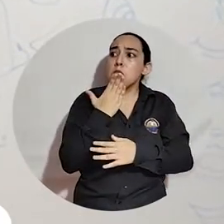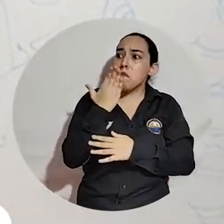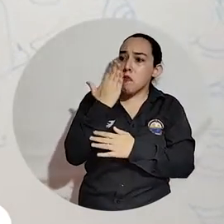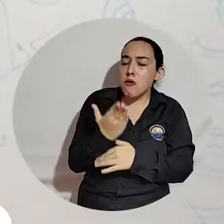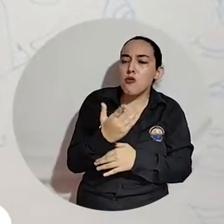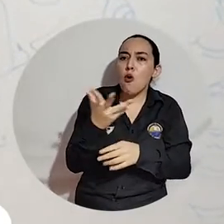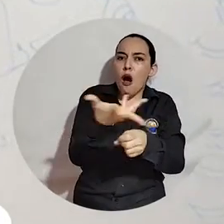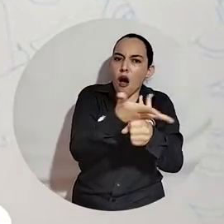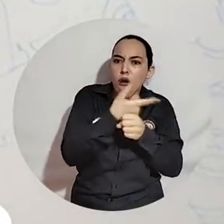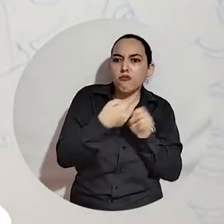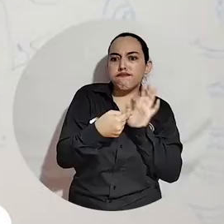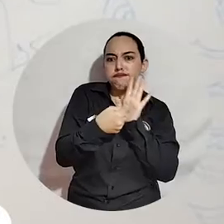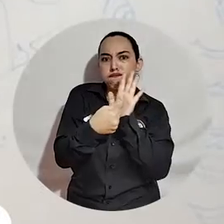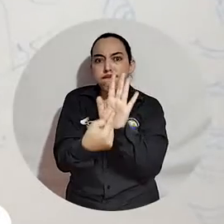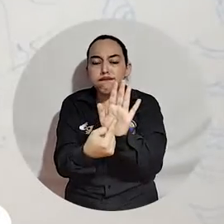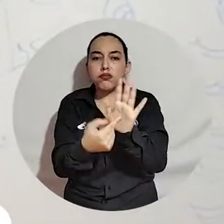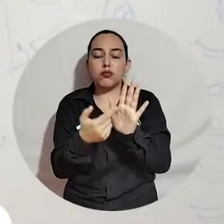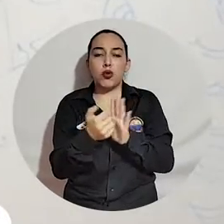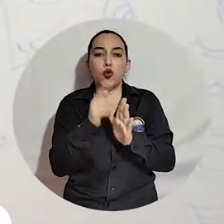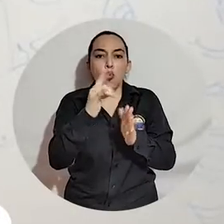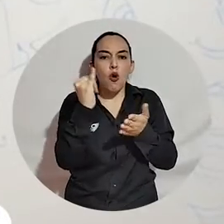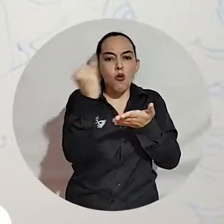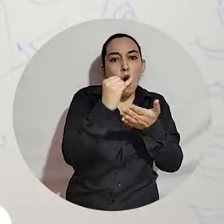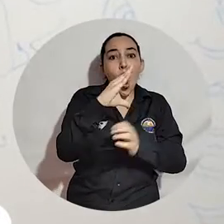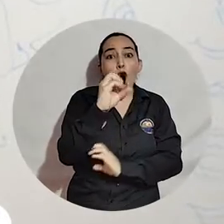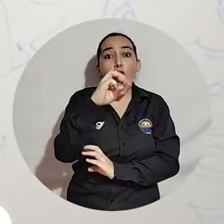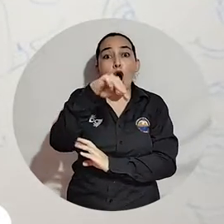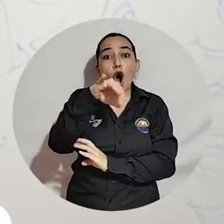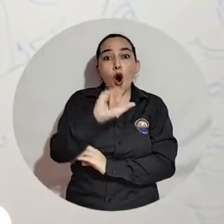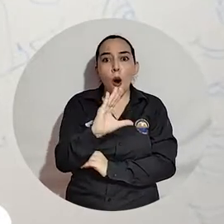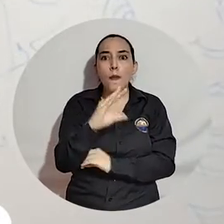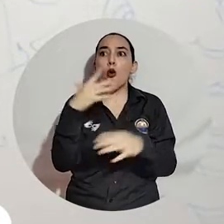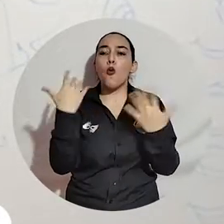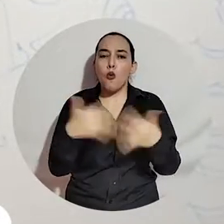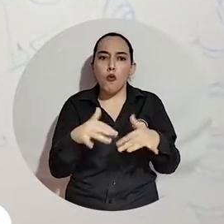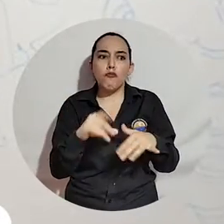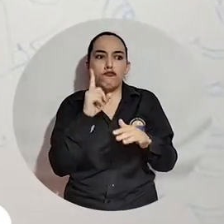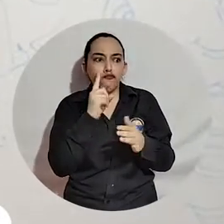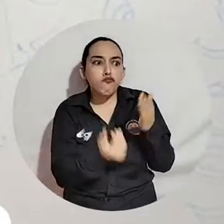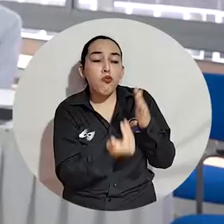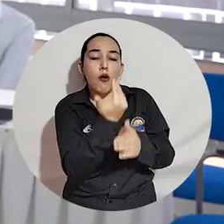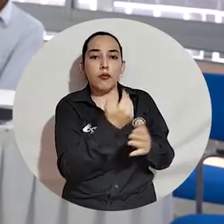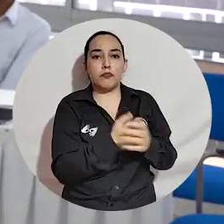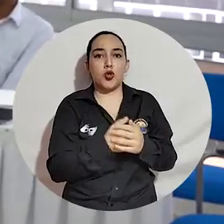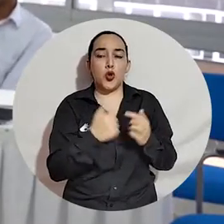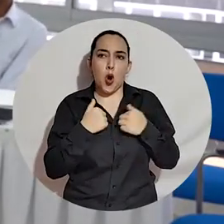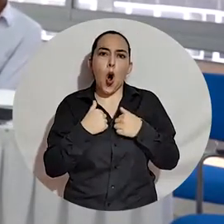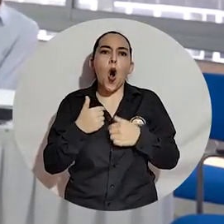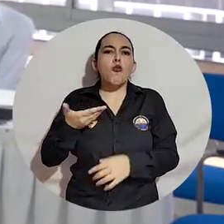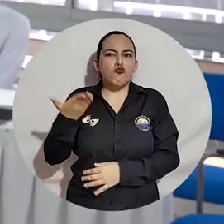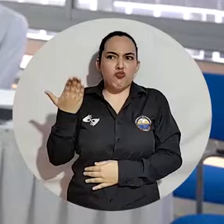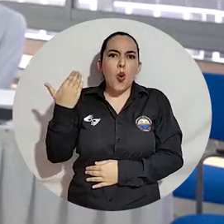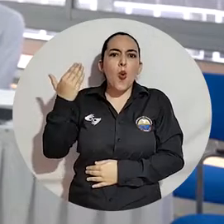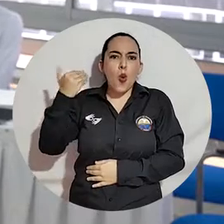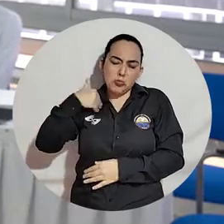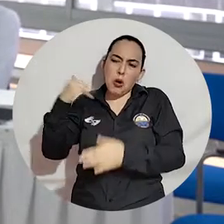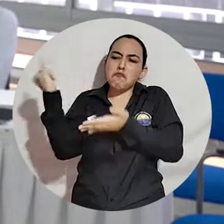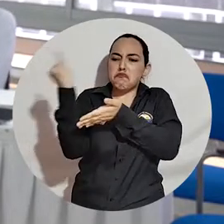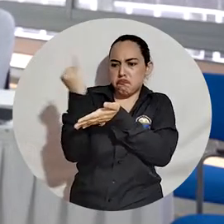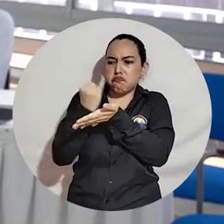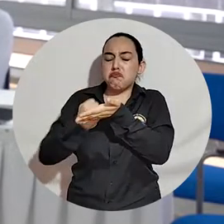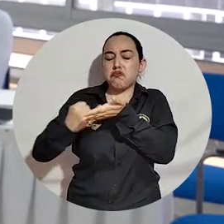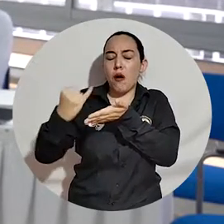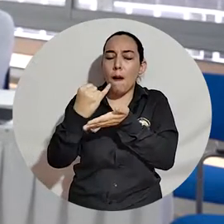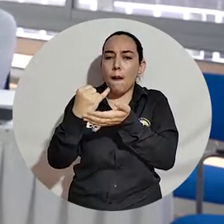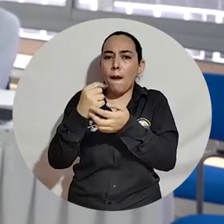este tipo de actividades artísticas y recreativas, ¿no? La caricatura y los cómics están tomando mucha fuerza. Yo vengo de pronto